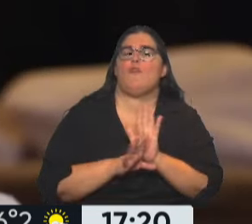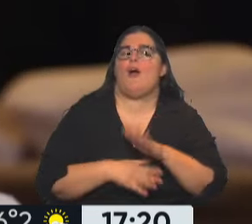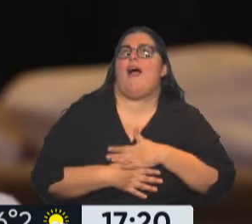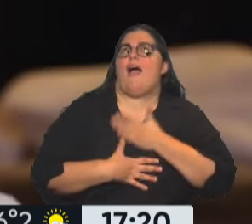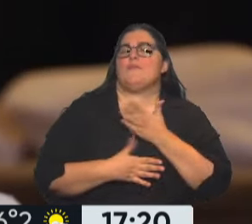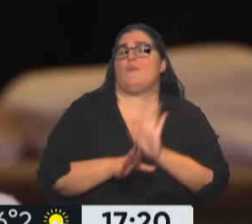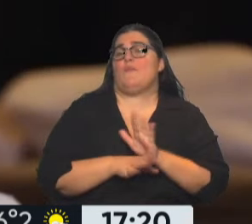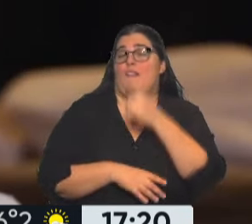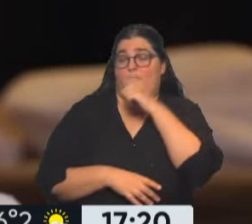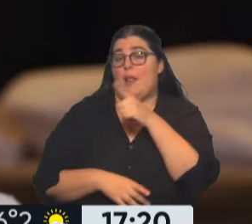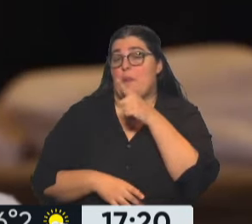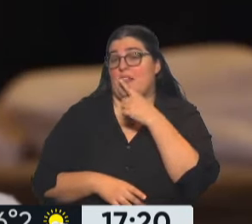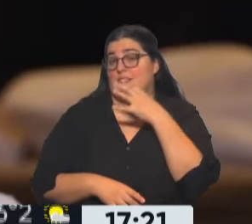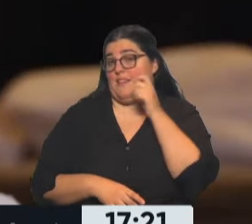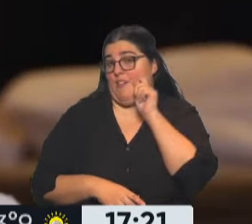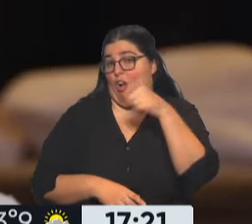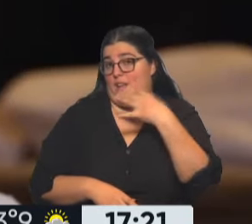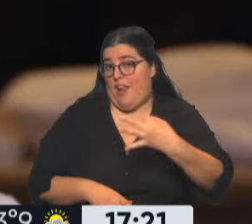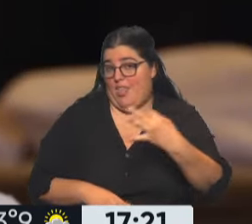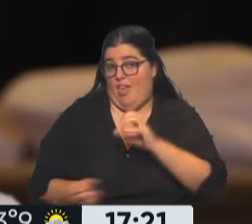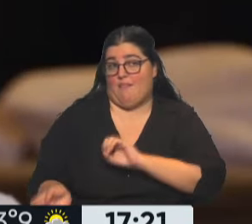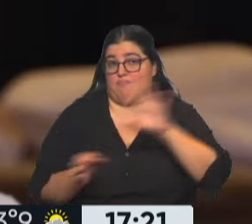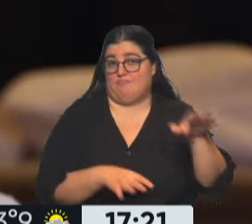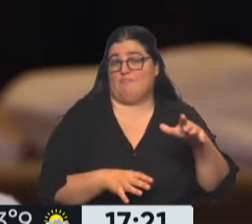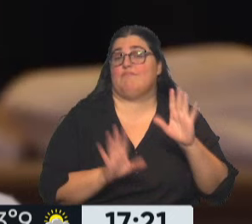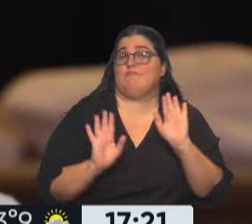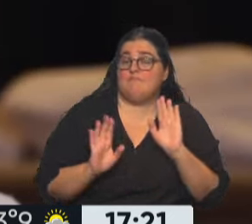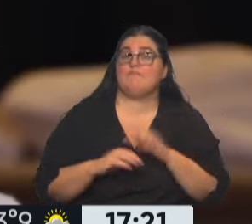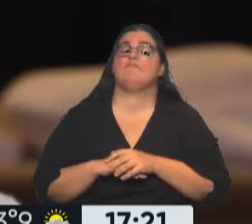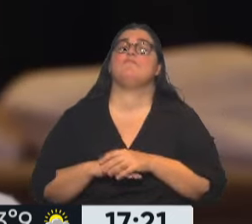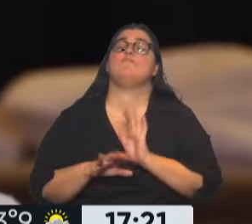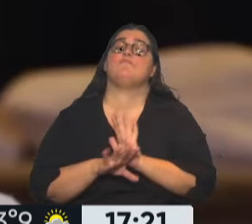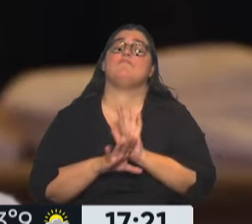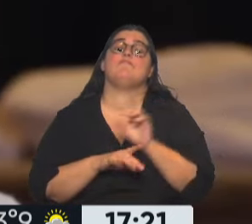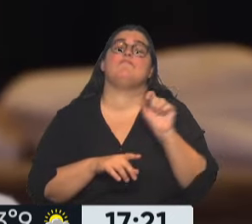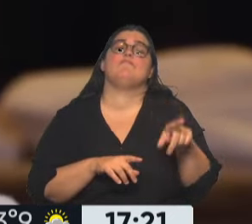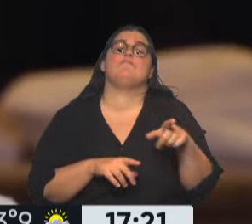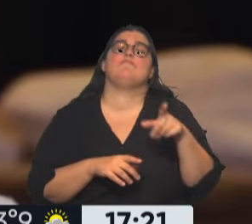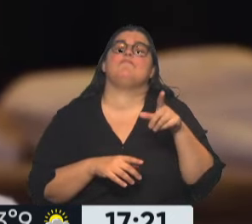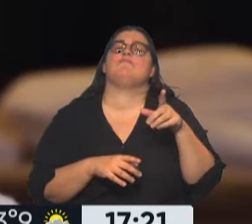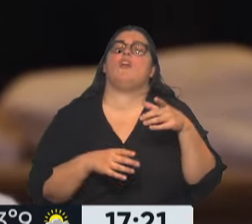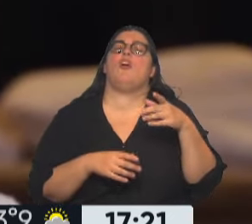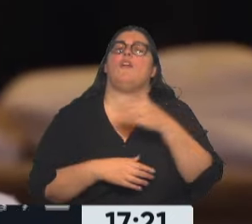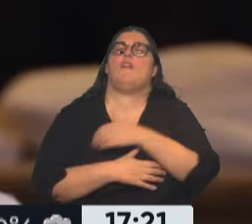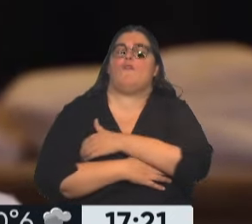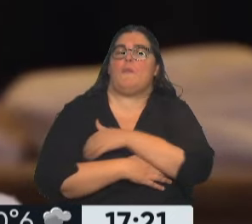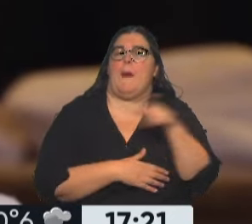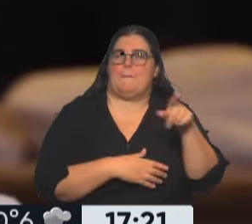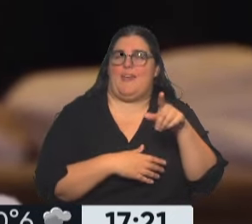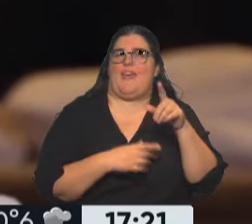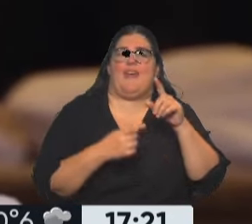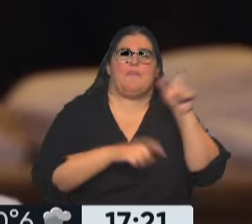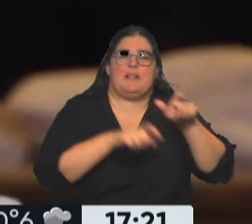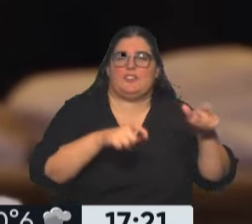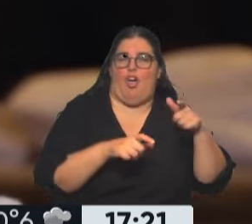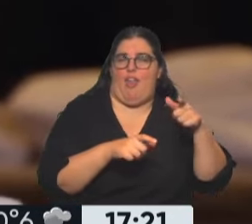ser finalmente un hecho de la realidad. Es más, en el círculo íntimo del futbolista subcampeón del mundo, por